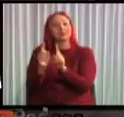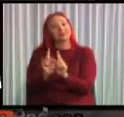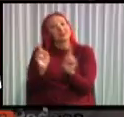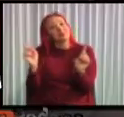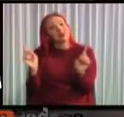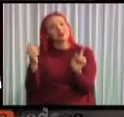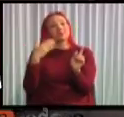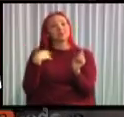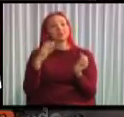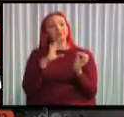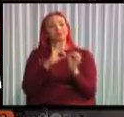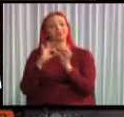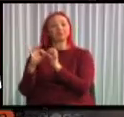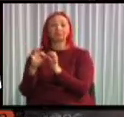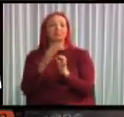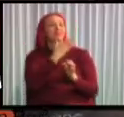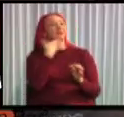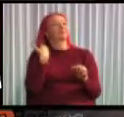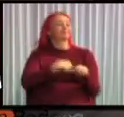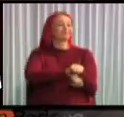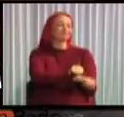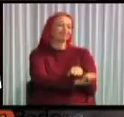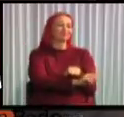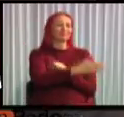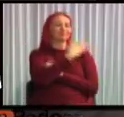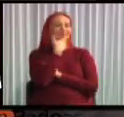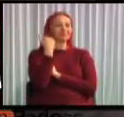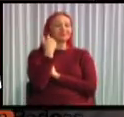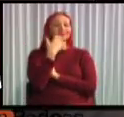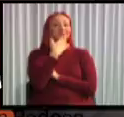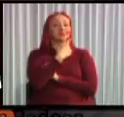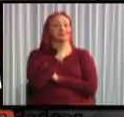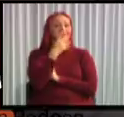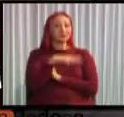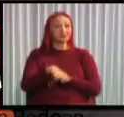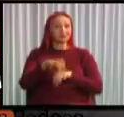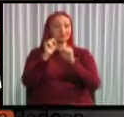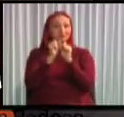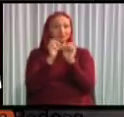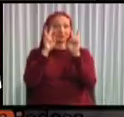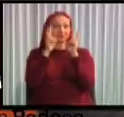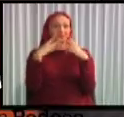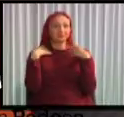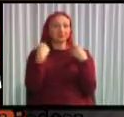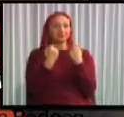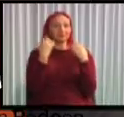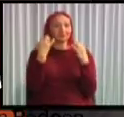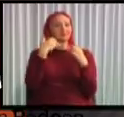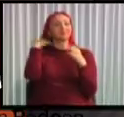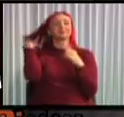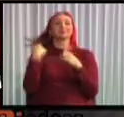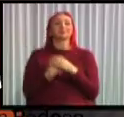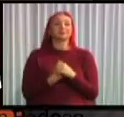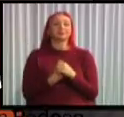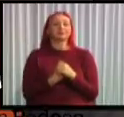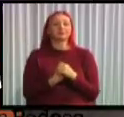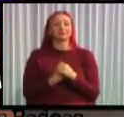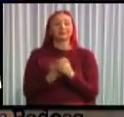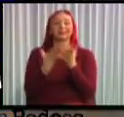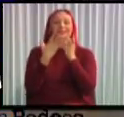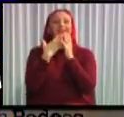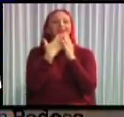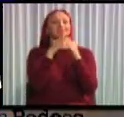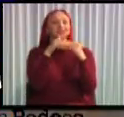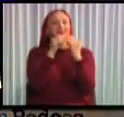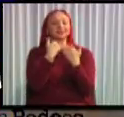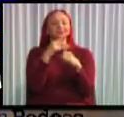mi inclinación al final fue por el fútbol y pues gracias a Dios tomé esa sana decisión. Quiero agradecer a todas las personas